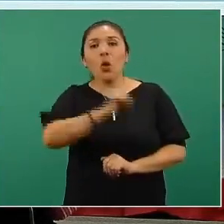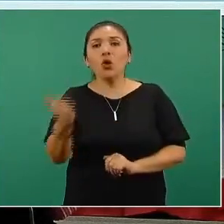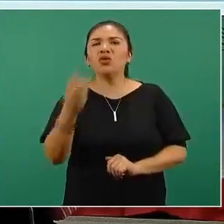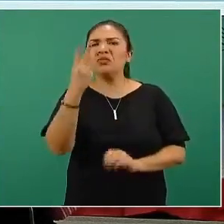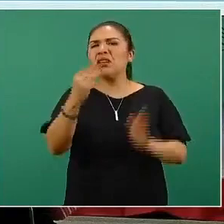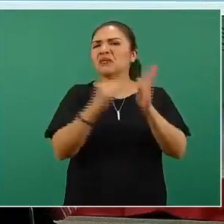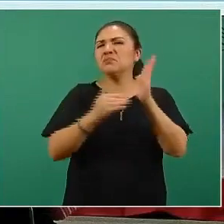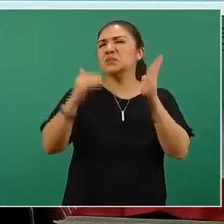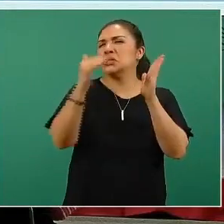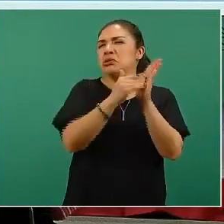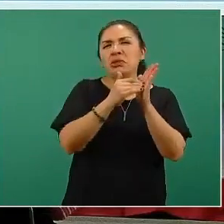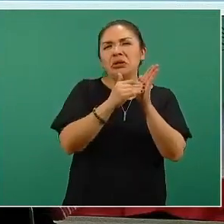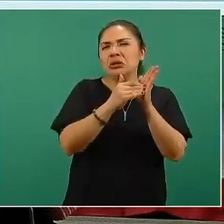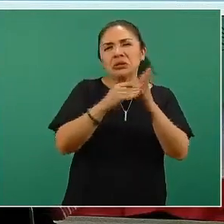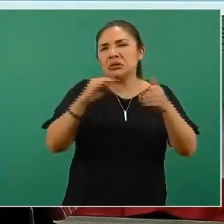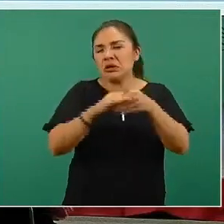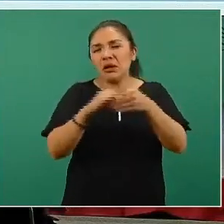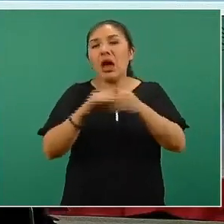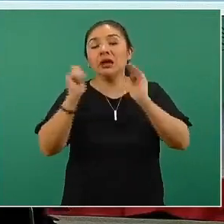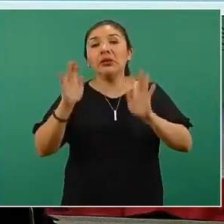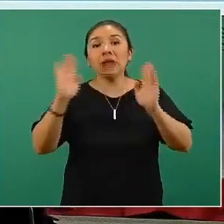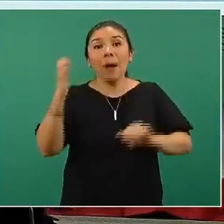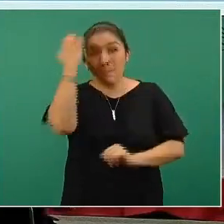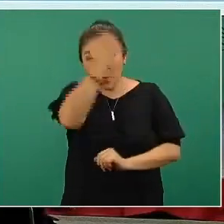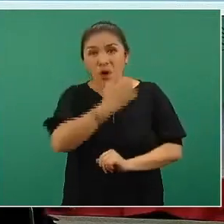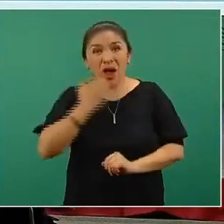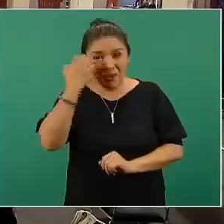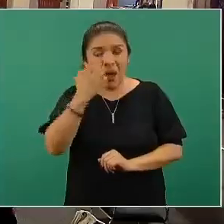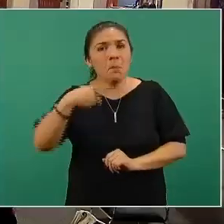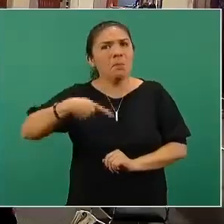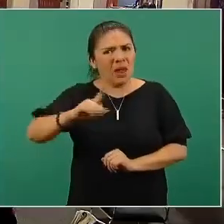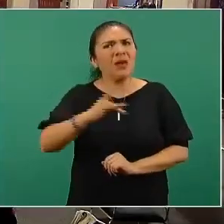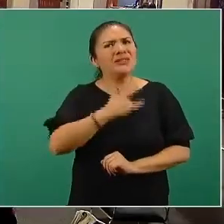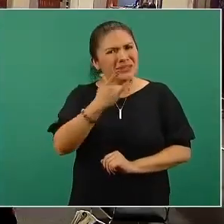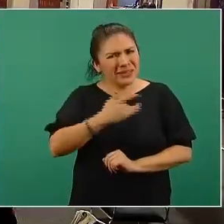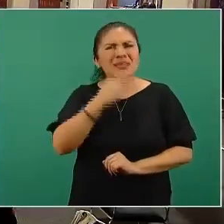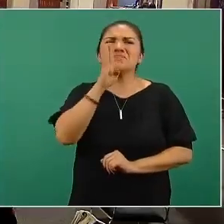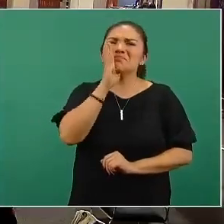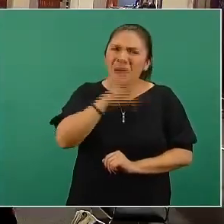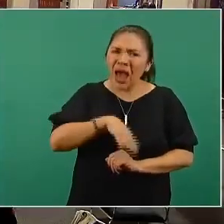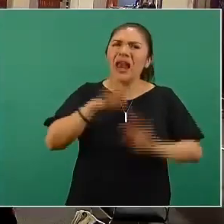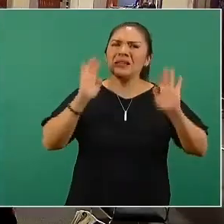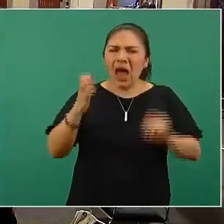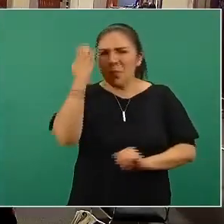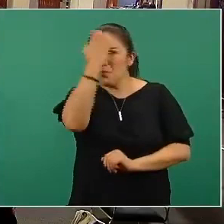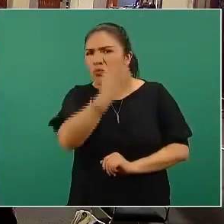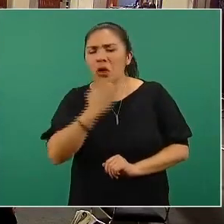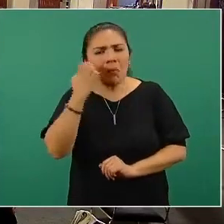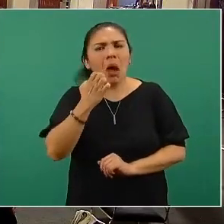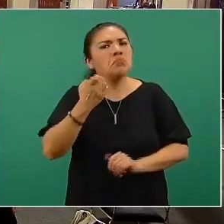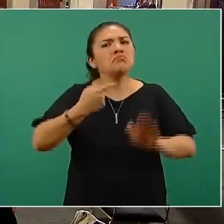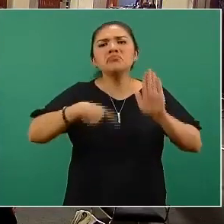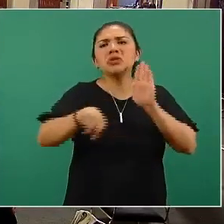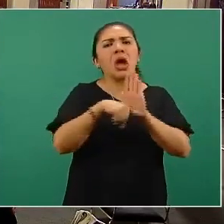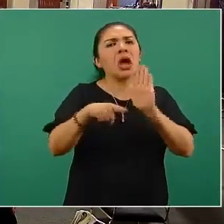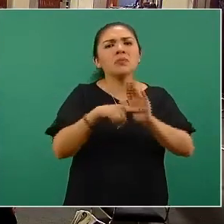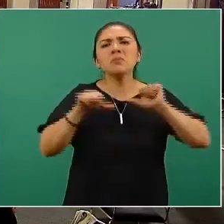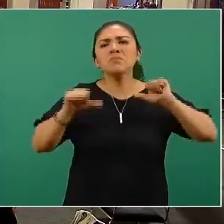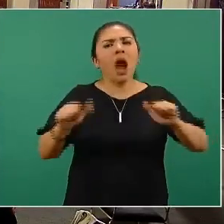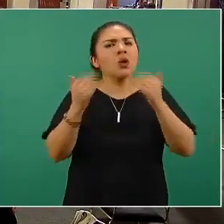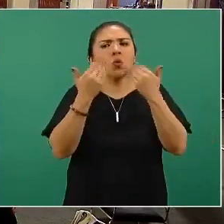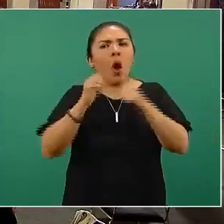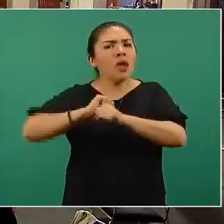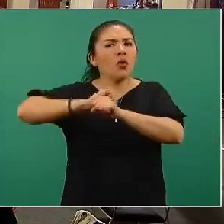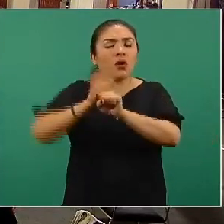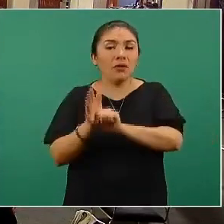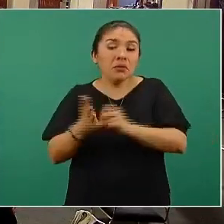más de 3 millones se les hizo la prueba, pero a pesar de tener síntomas y de haberles hecho la prueba, pues fueron negativos y